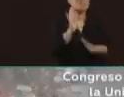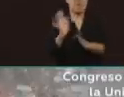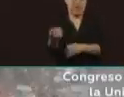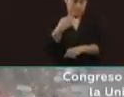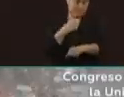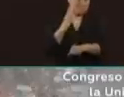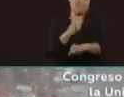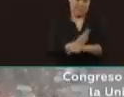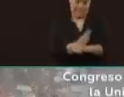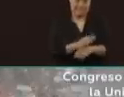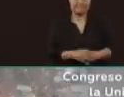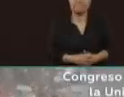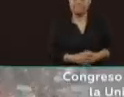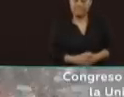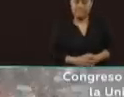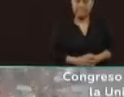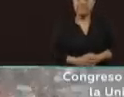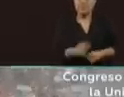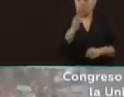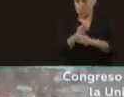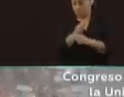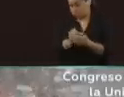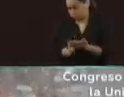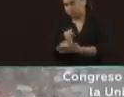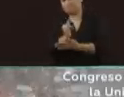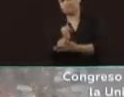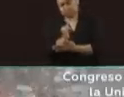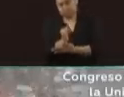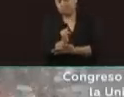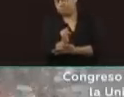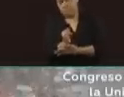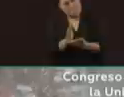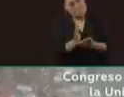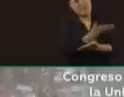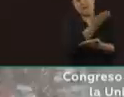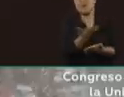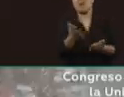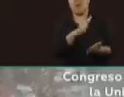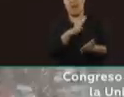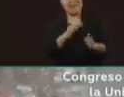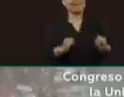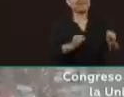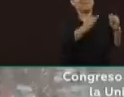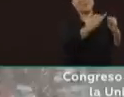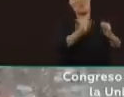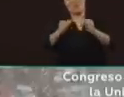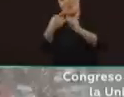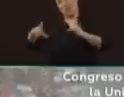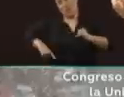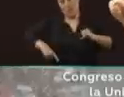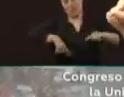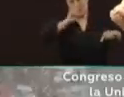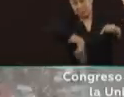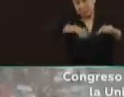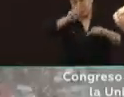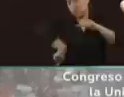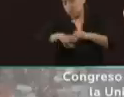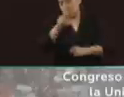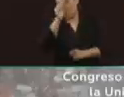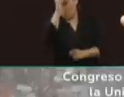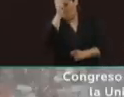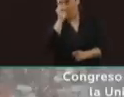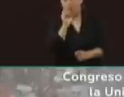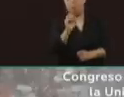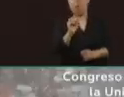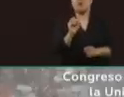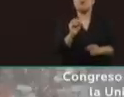sancionaron. Pintamos nuestra raya frente a la destrucción de los órganos autónomos y frente al debilitamiento de la división